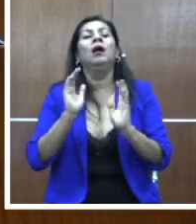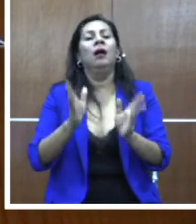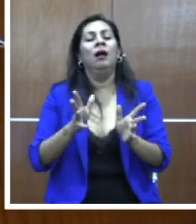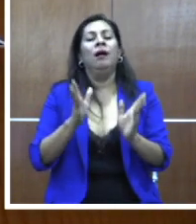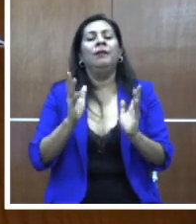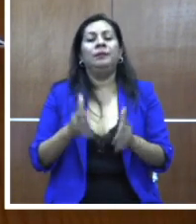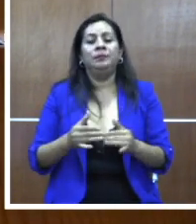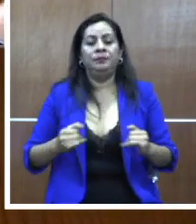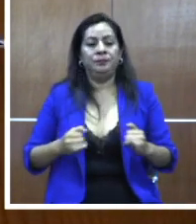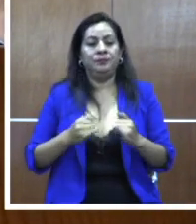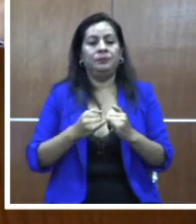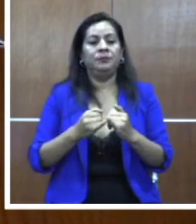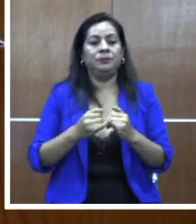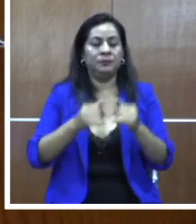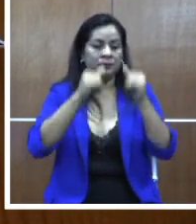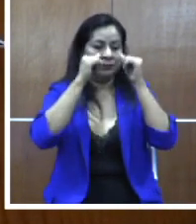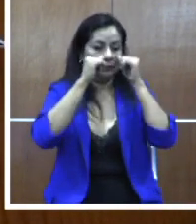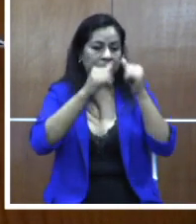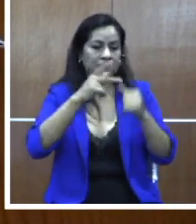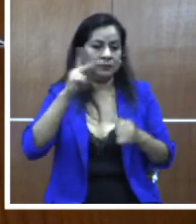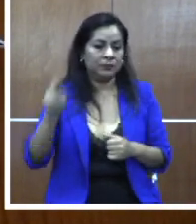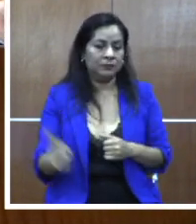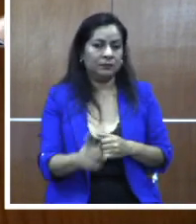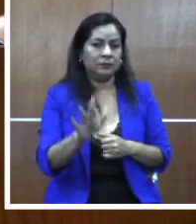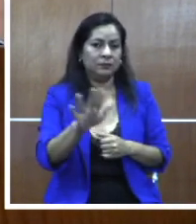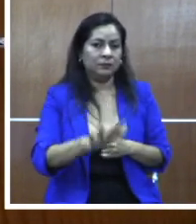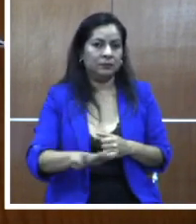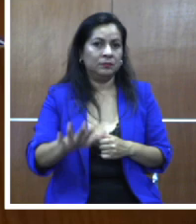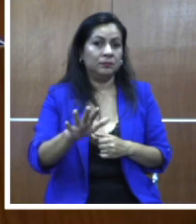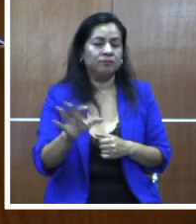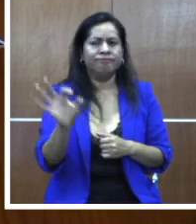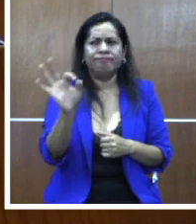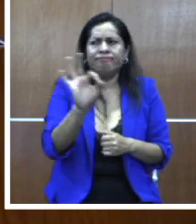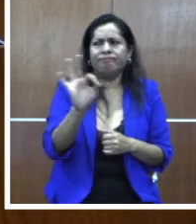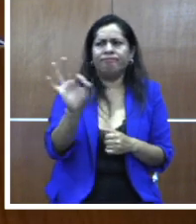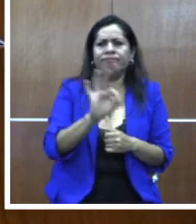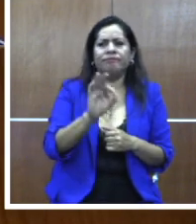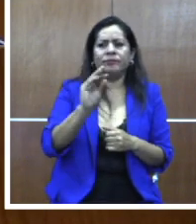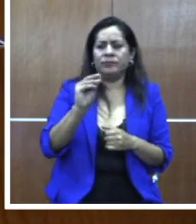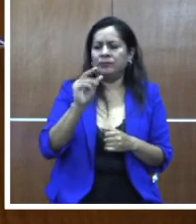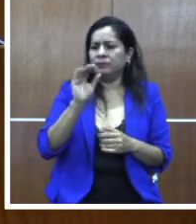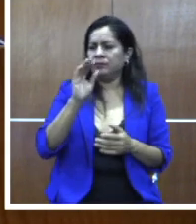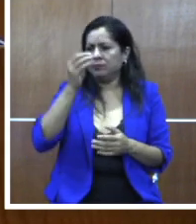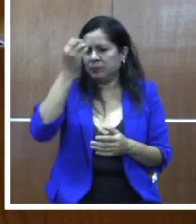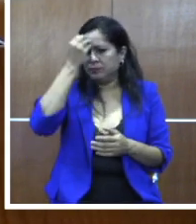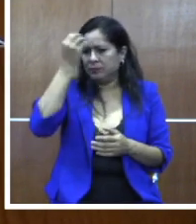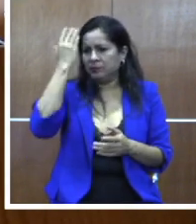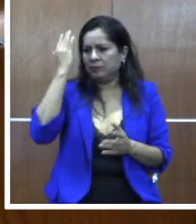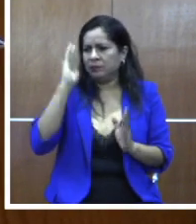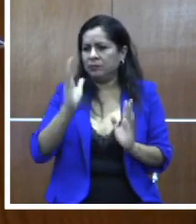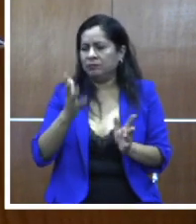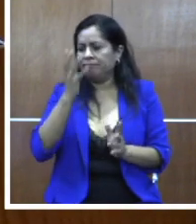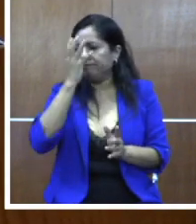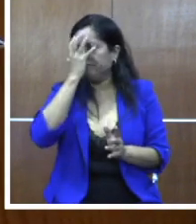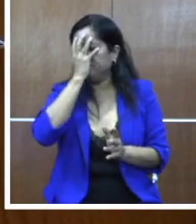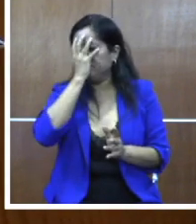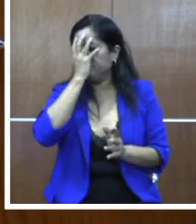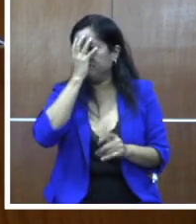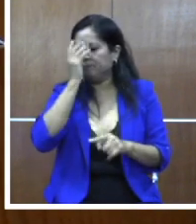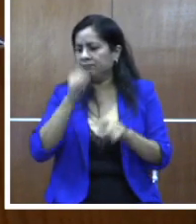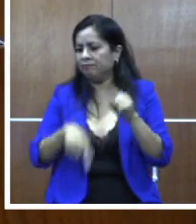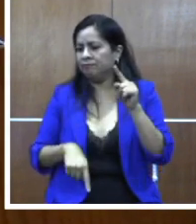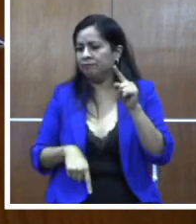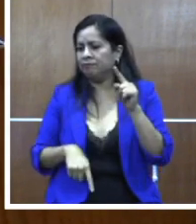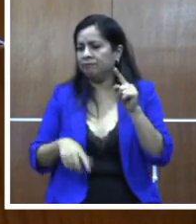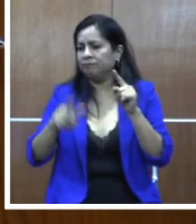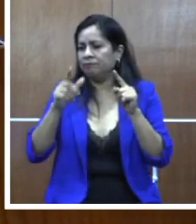una institución al servicio del pueblo. ¿O acaso ya olvidamos la vergüenza de la extinción de